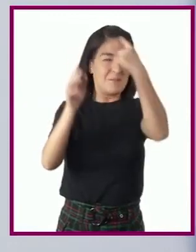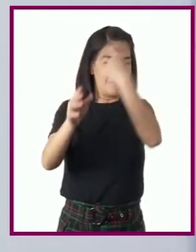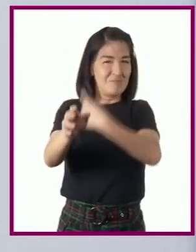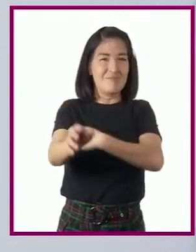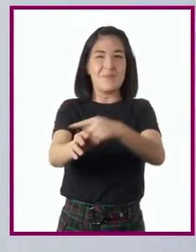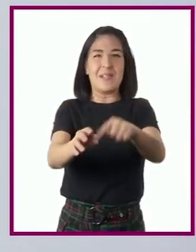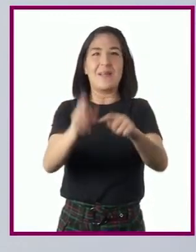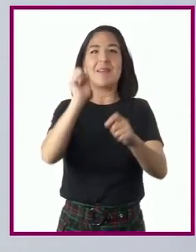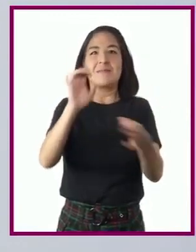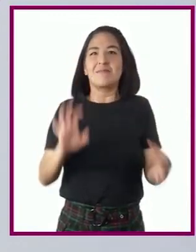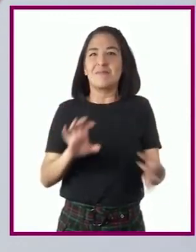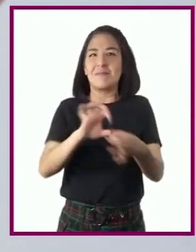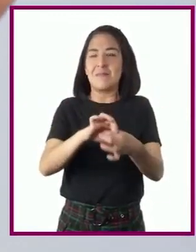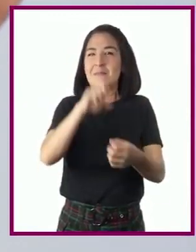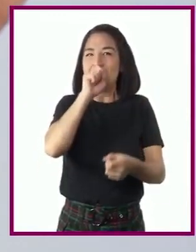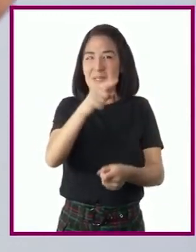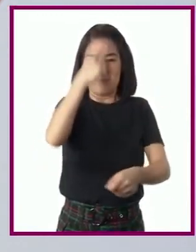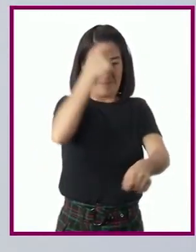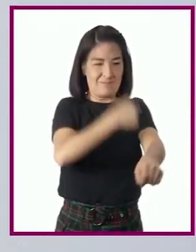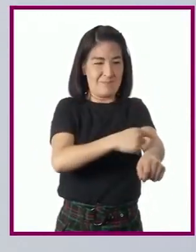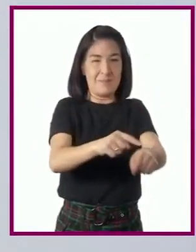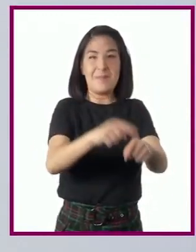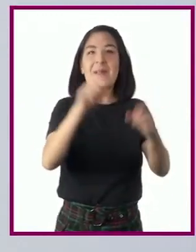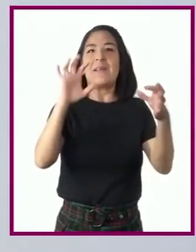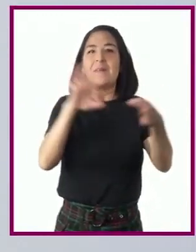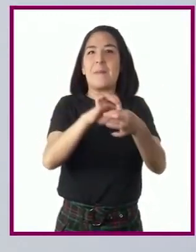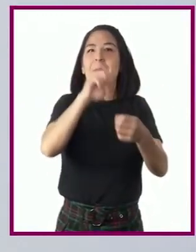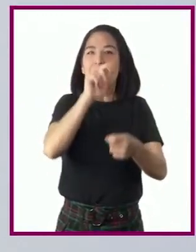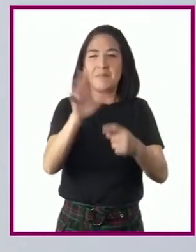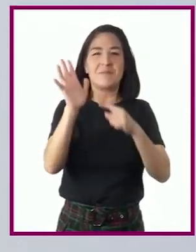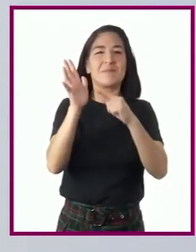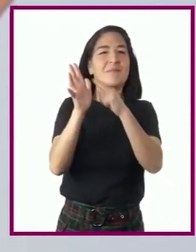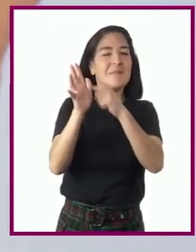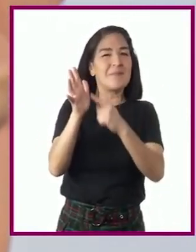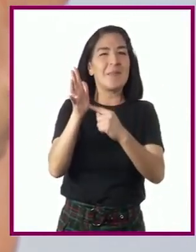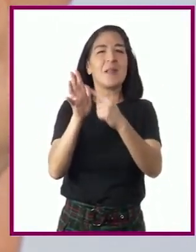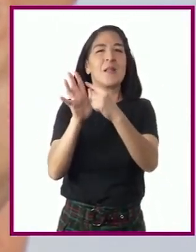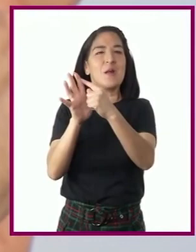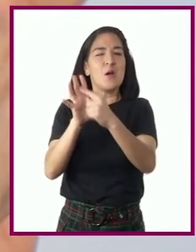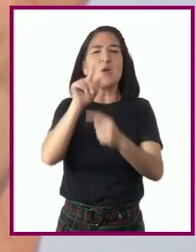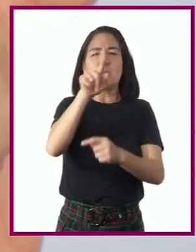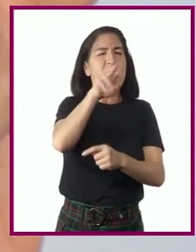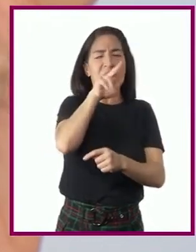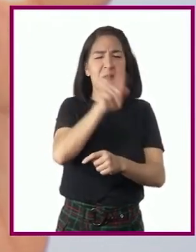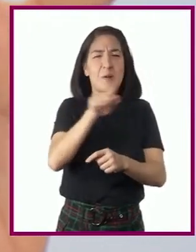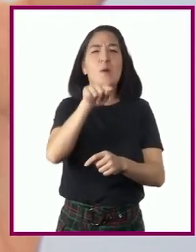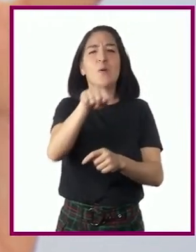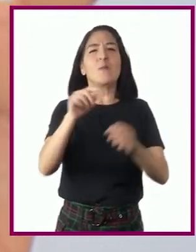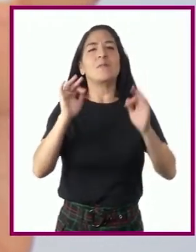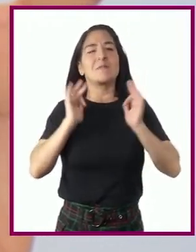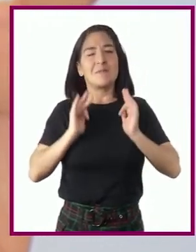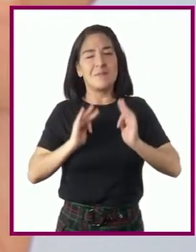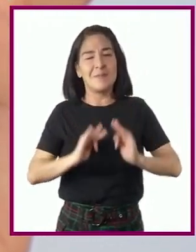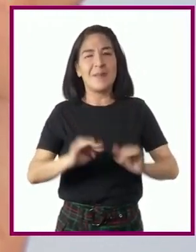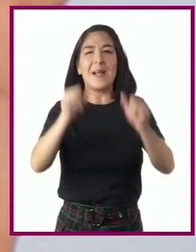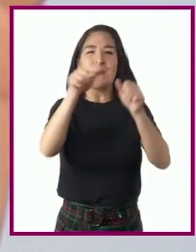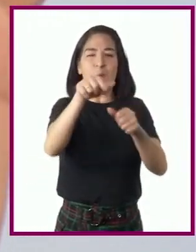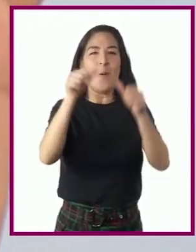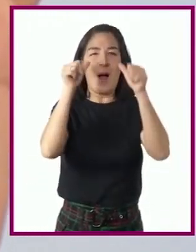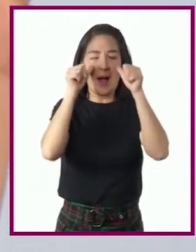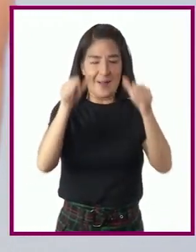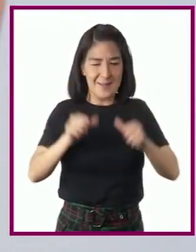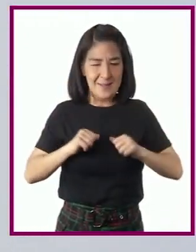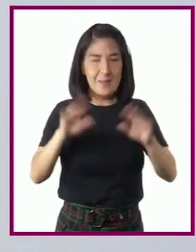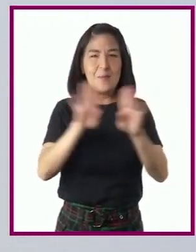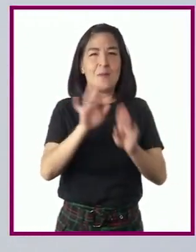ejercicio. Recuerda que no te debes preocuparte, simplemente pon atención en lo que estás sintiendo.